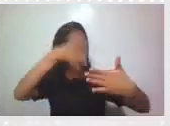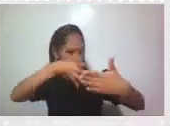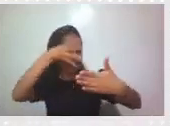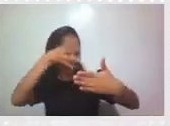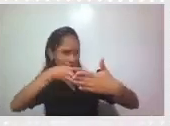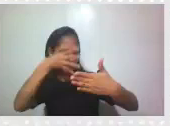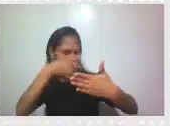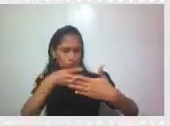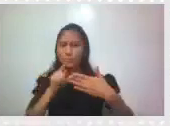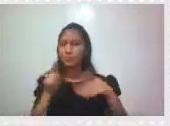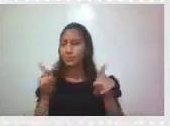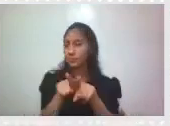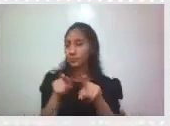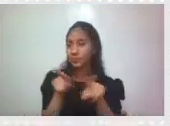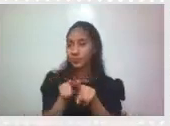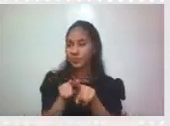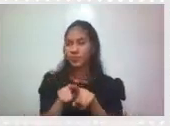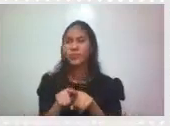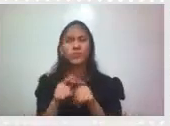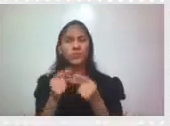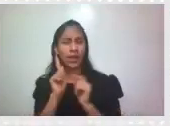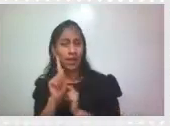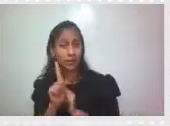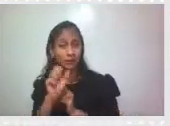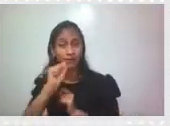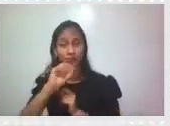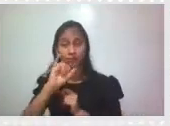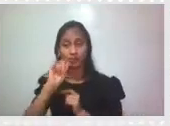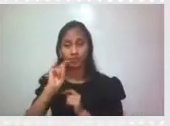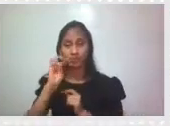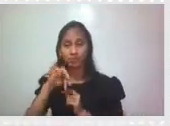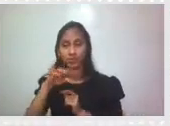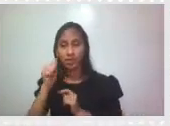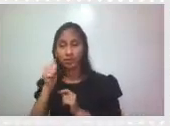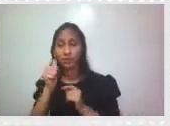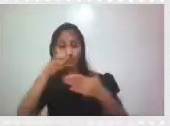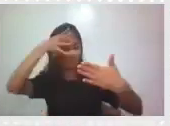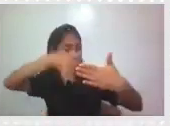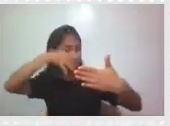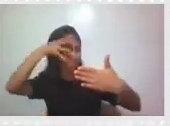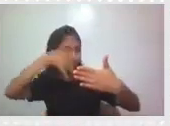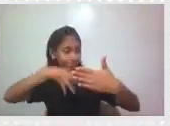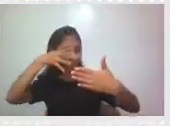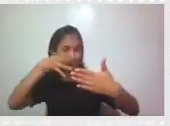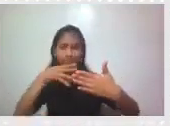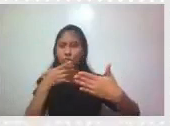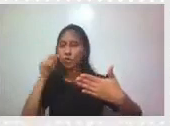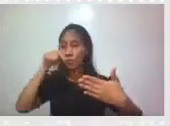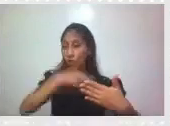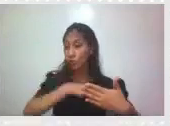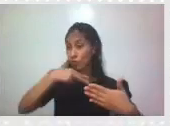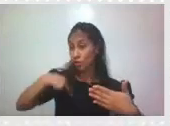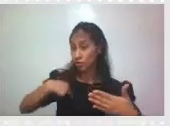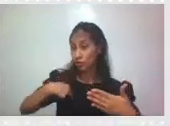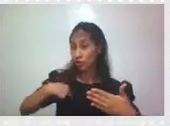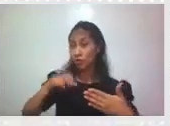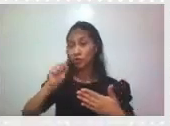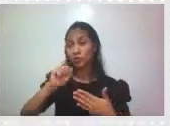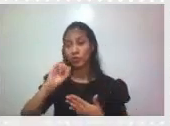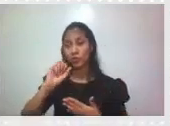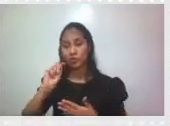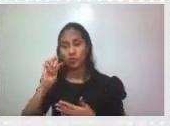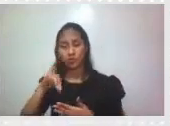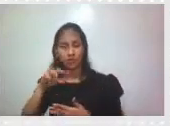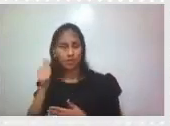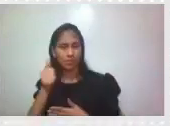este contenido también contiene un sistema de evaluación. Nuestro sistema de evaluación está desde